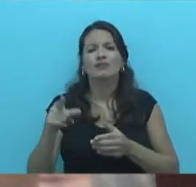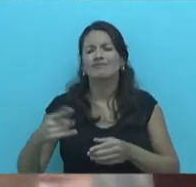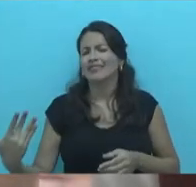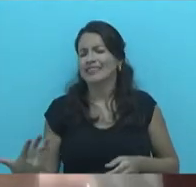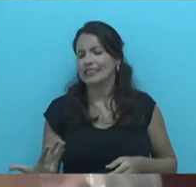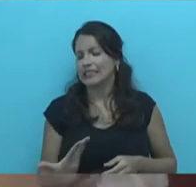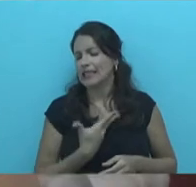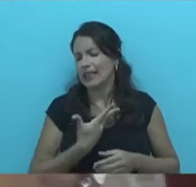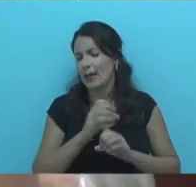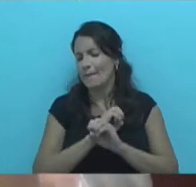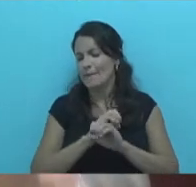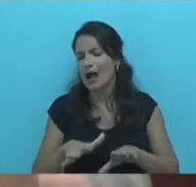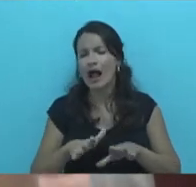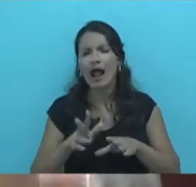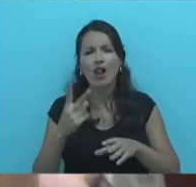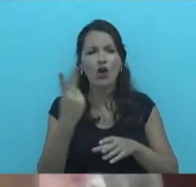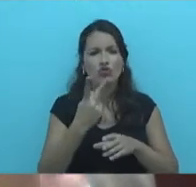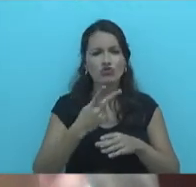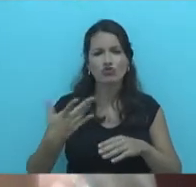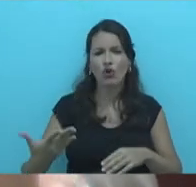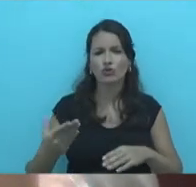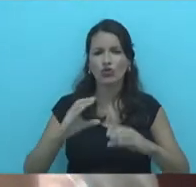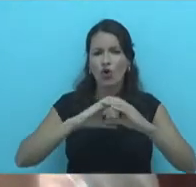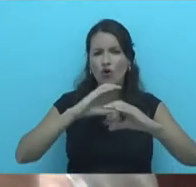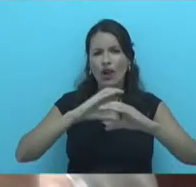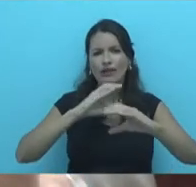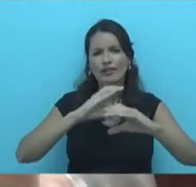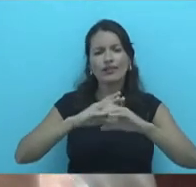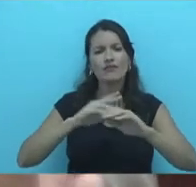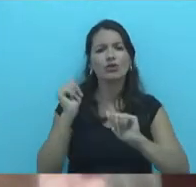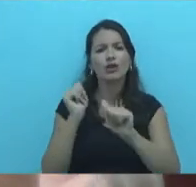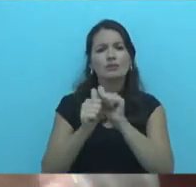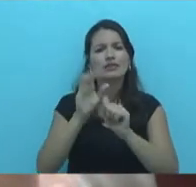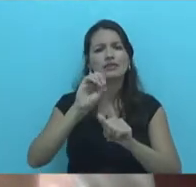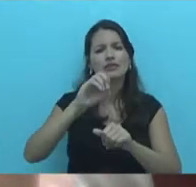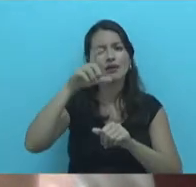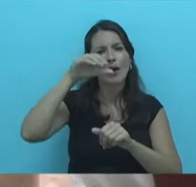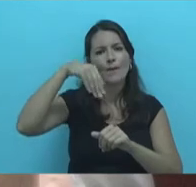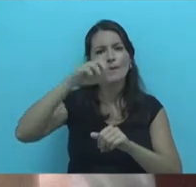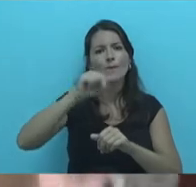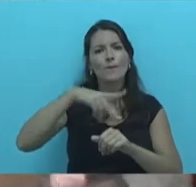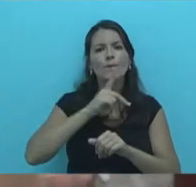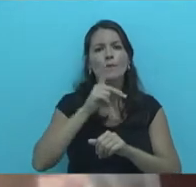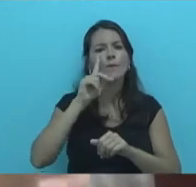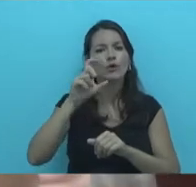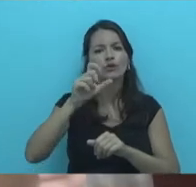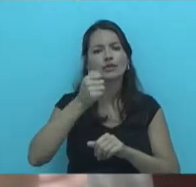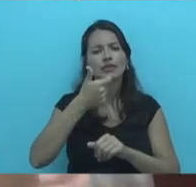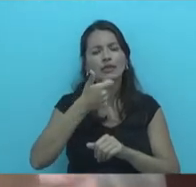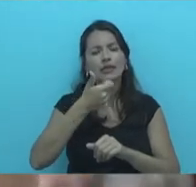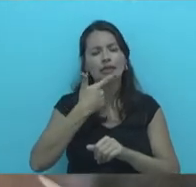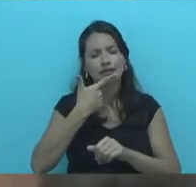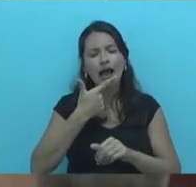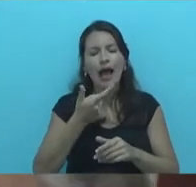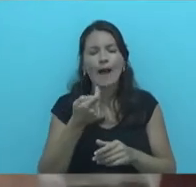la legislatura un impulso muy fuerte en este compromiso de tener una nueva ley de transporte que entiendo que a la brevedad podremos tenerla plasmada en Santa